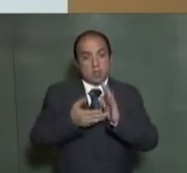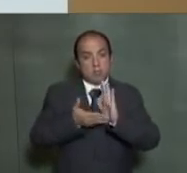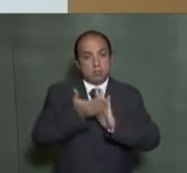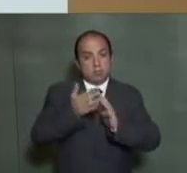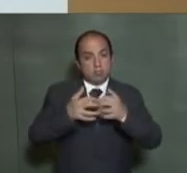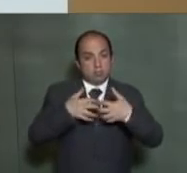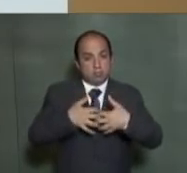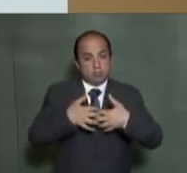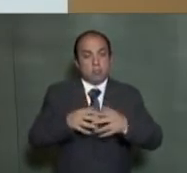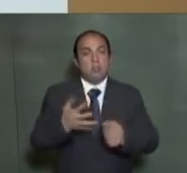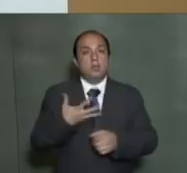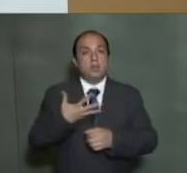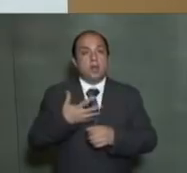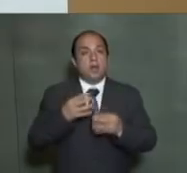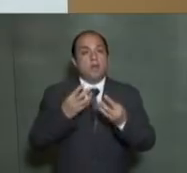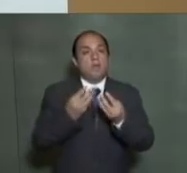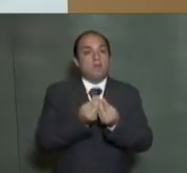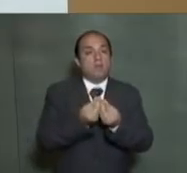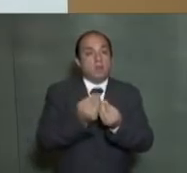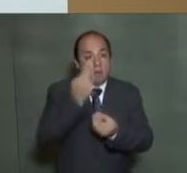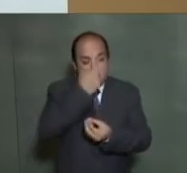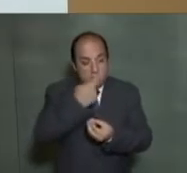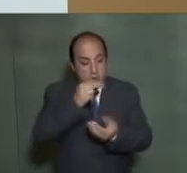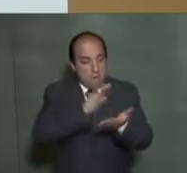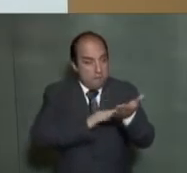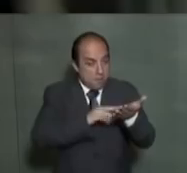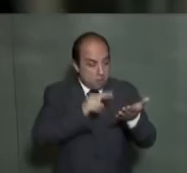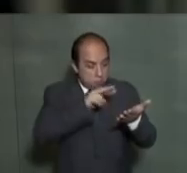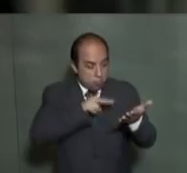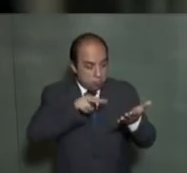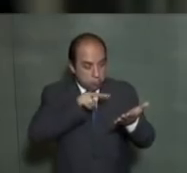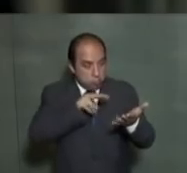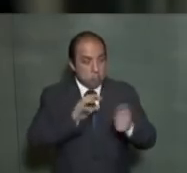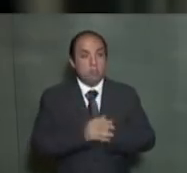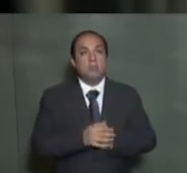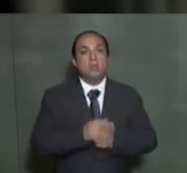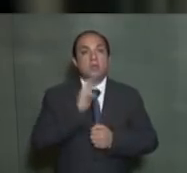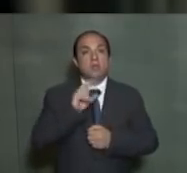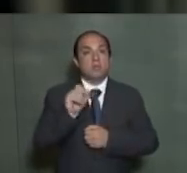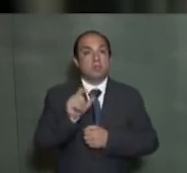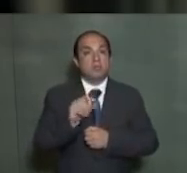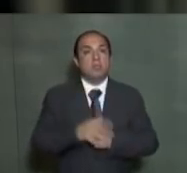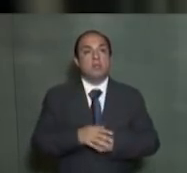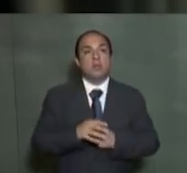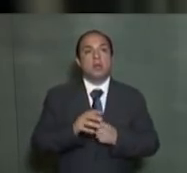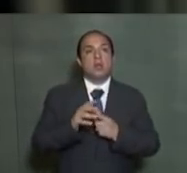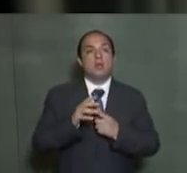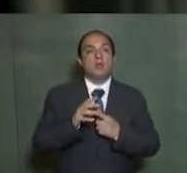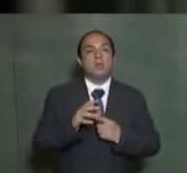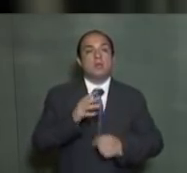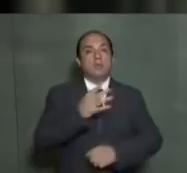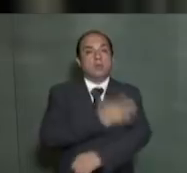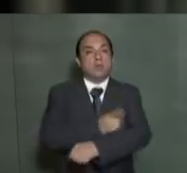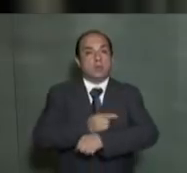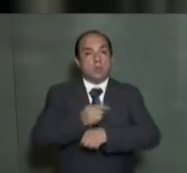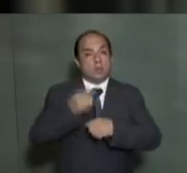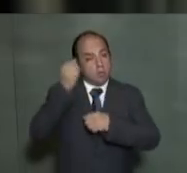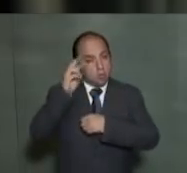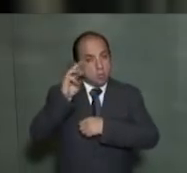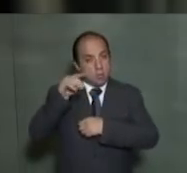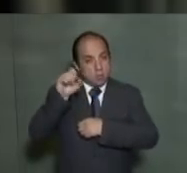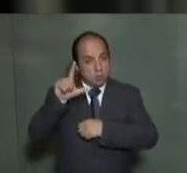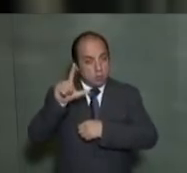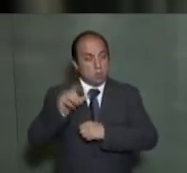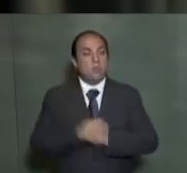revisar este documento y los resultados del mismo, y este subcomité estuvo coordinado por el doctor Manuel Jara y estuvo conformado por